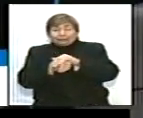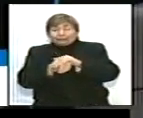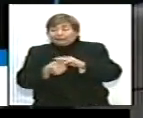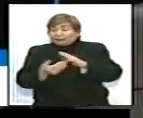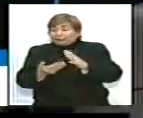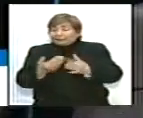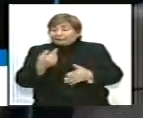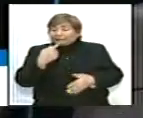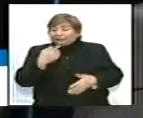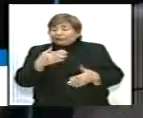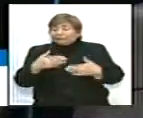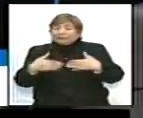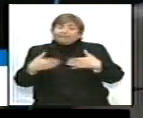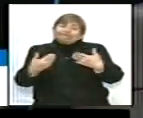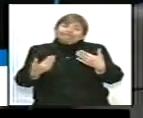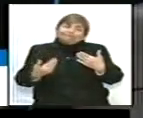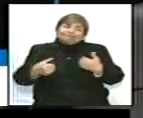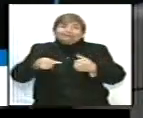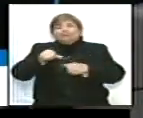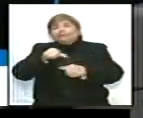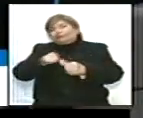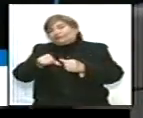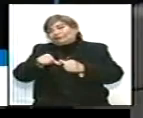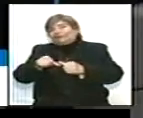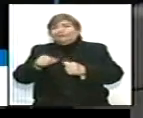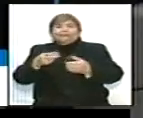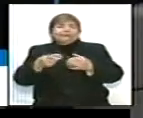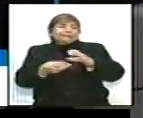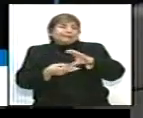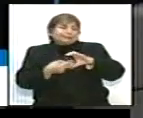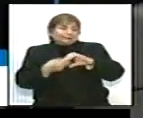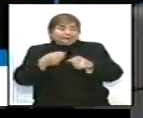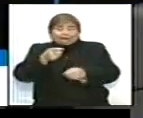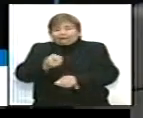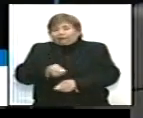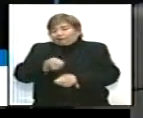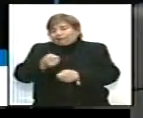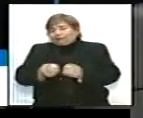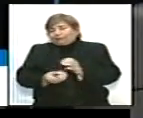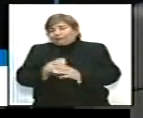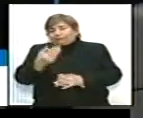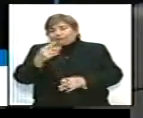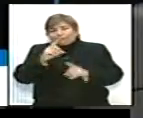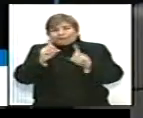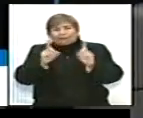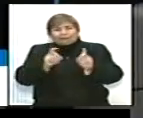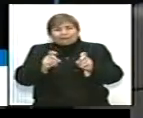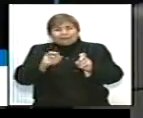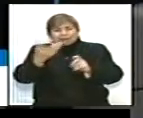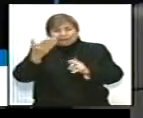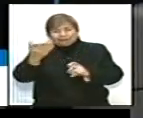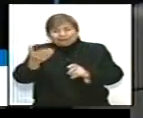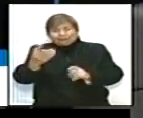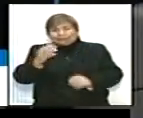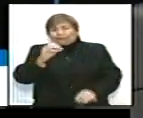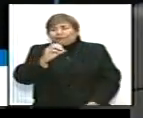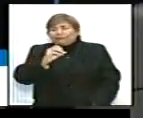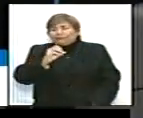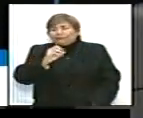bajo la fachada de que puede convivir la minería con la agricultura. Pregúntenselo a los señores de La